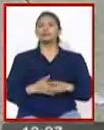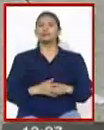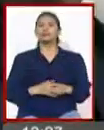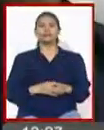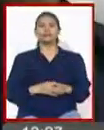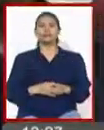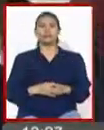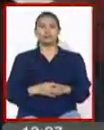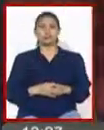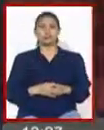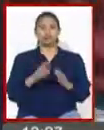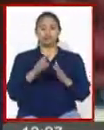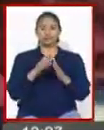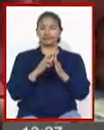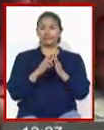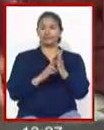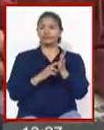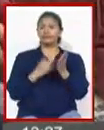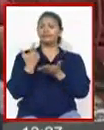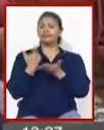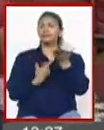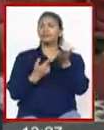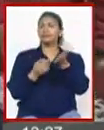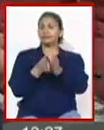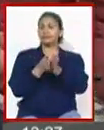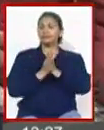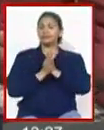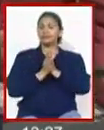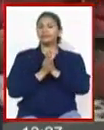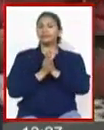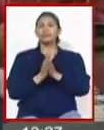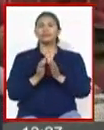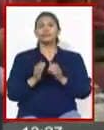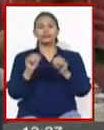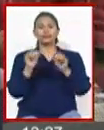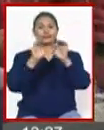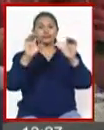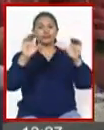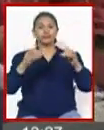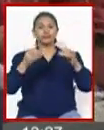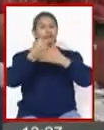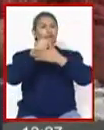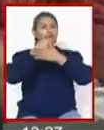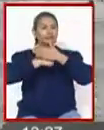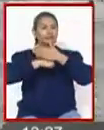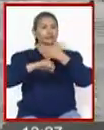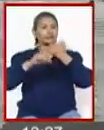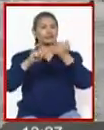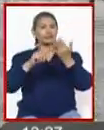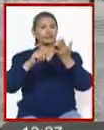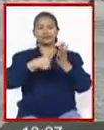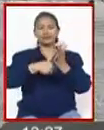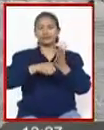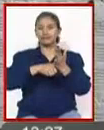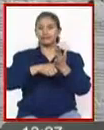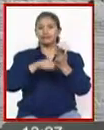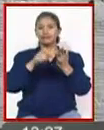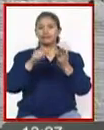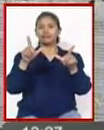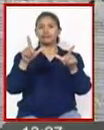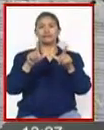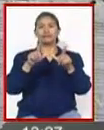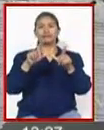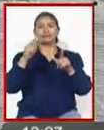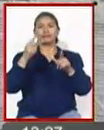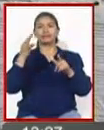han sido los requisitos que se les ha pedido para esta pre? Lo que nos han pedido es certificado de nacimiento, carnet de identidad y las libretas de